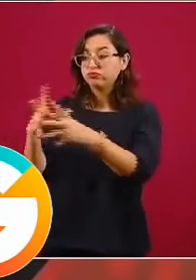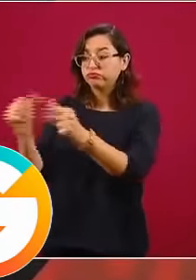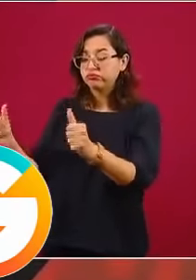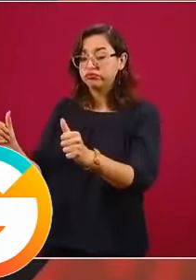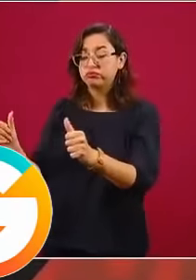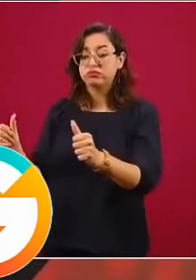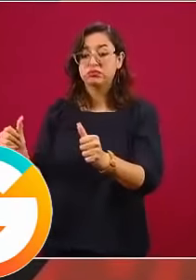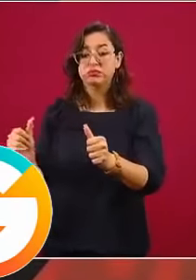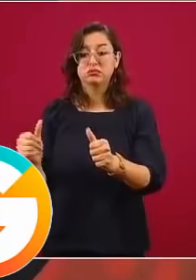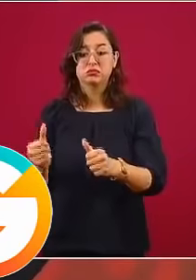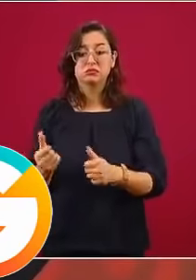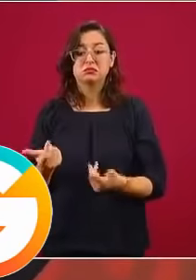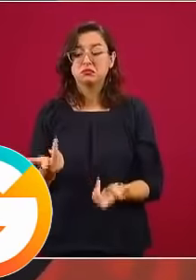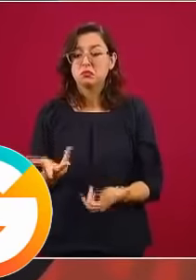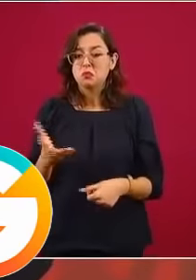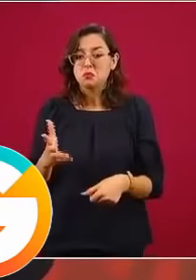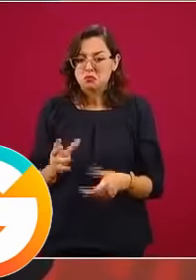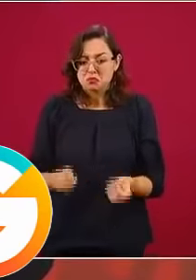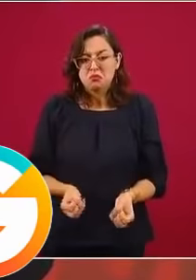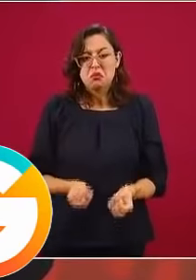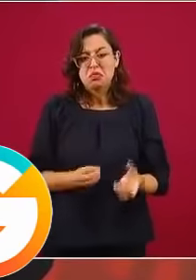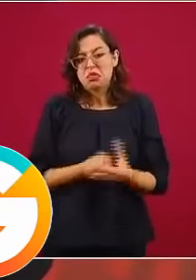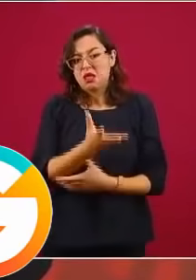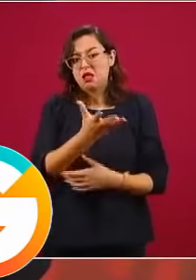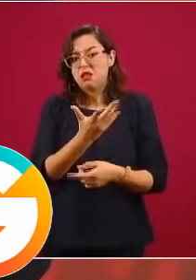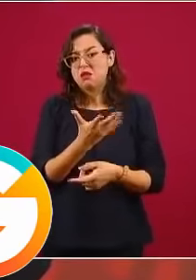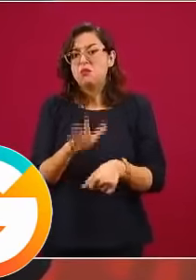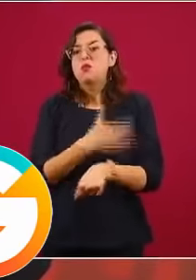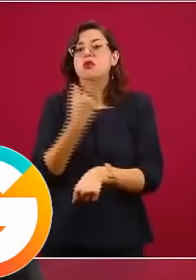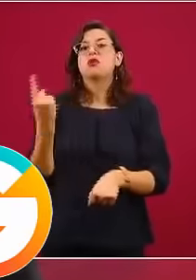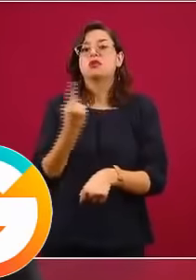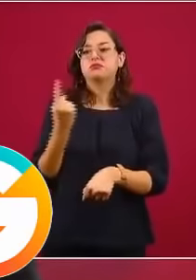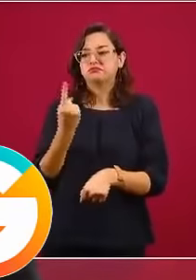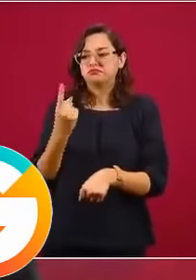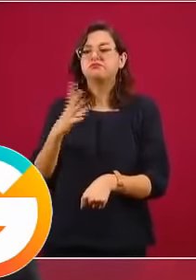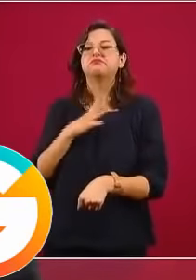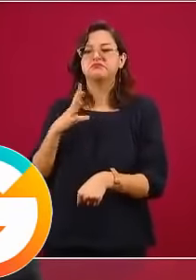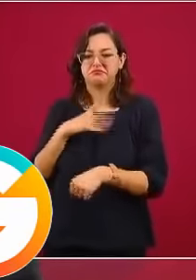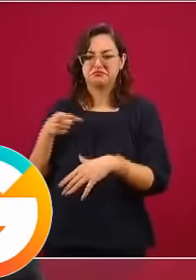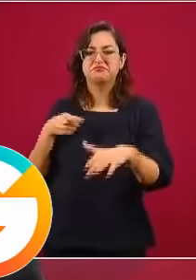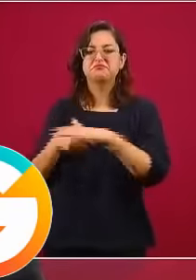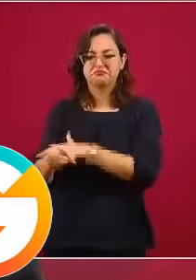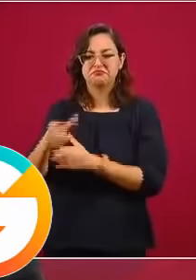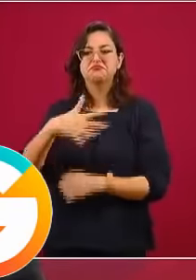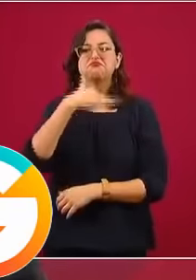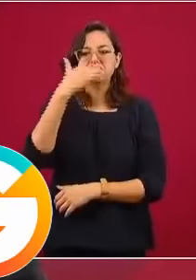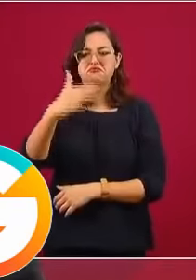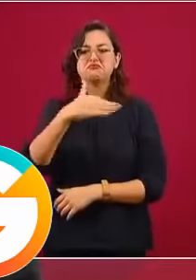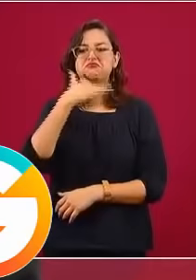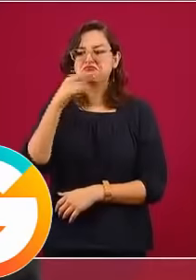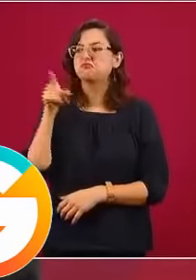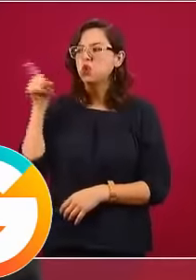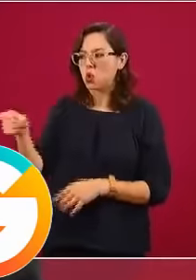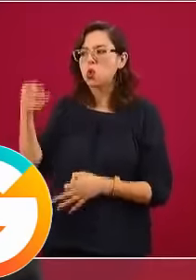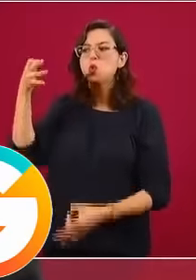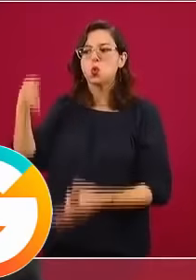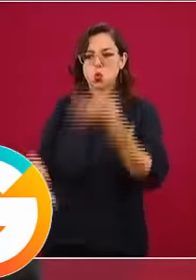Ayotzinapa, tuvo que ver con un acto de corrupción del